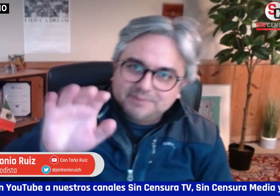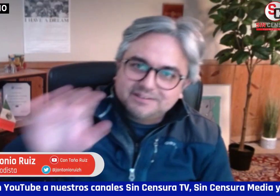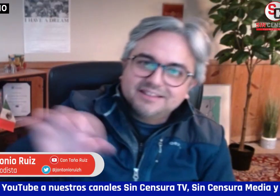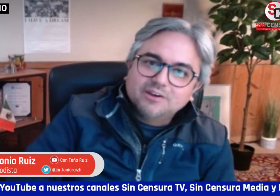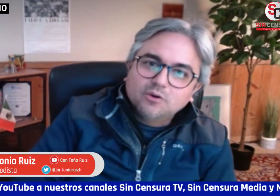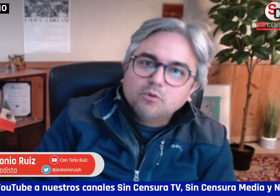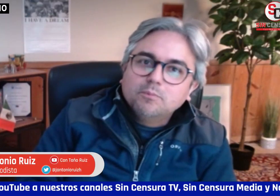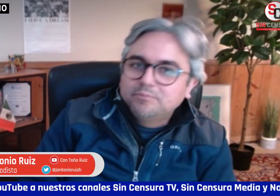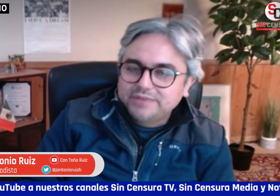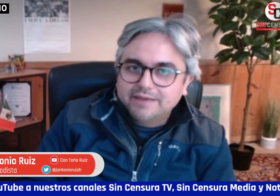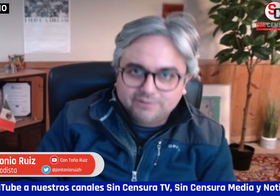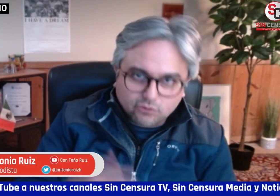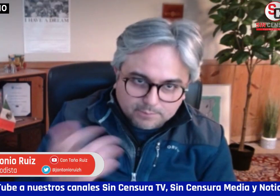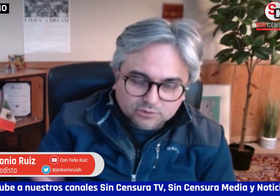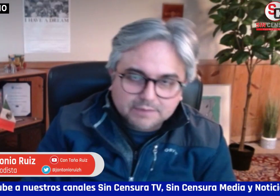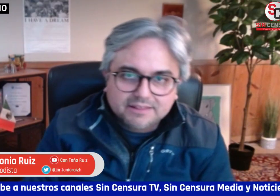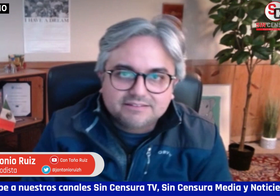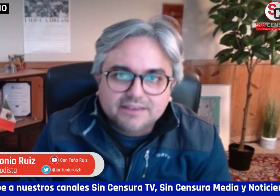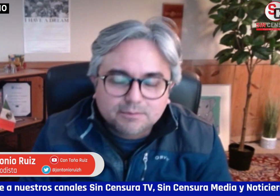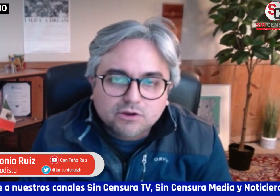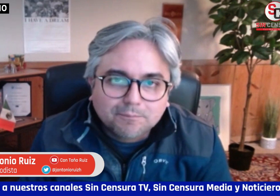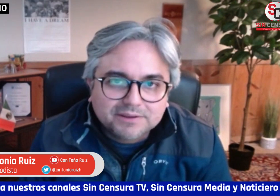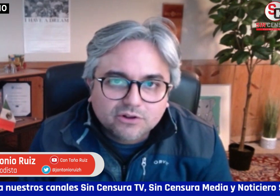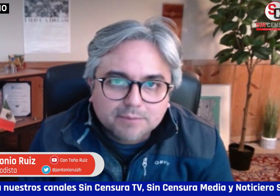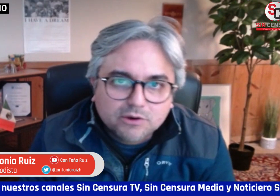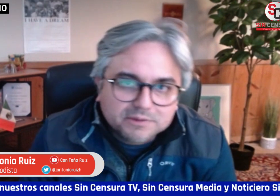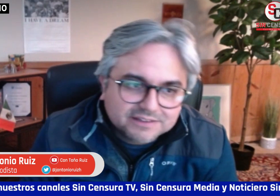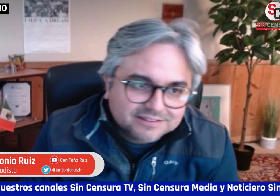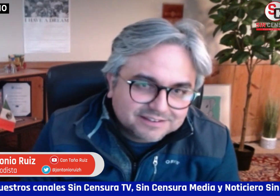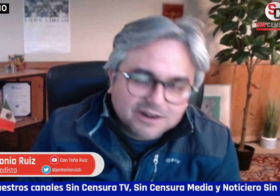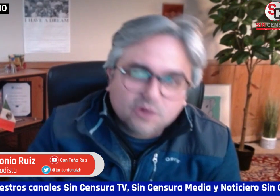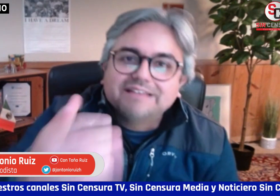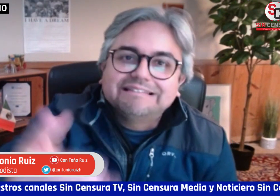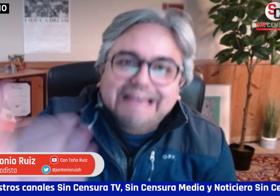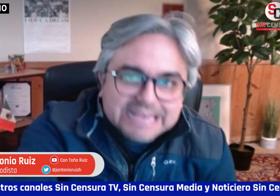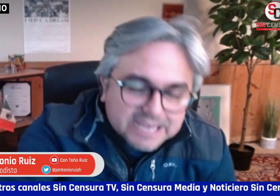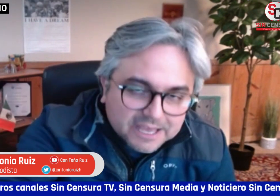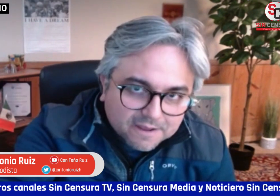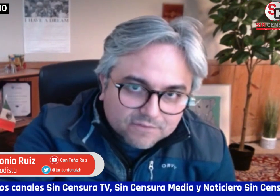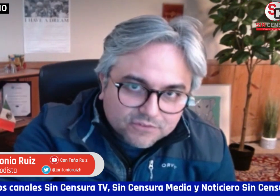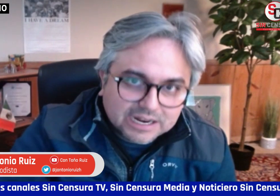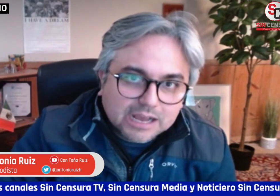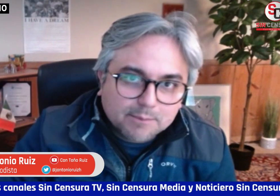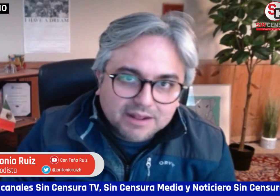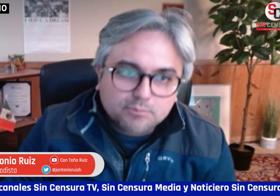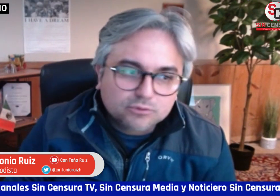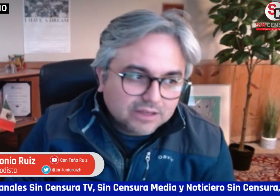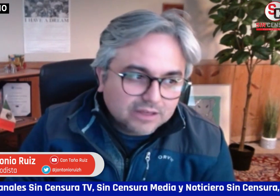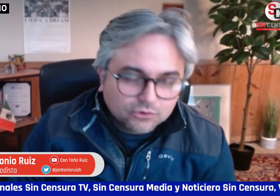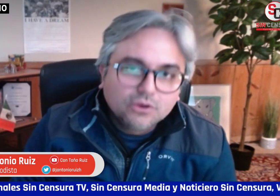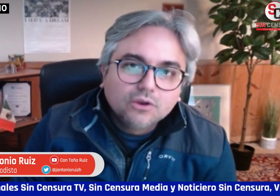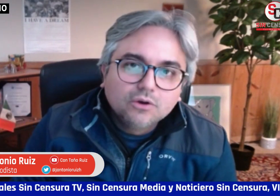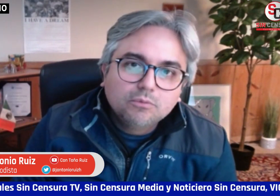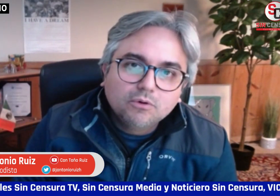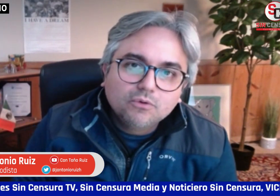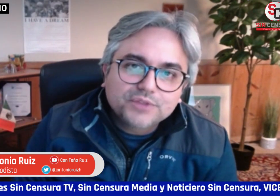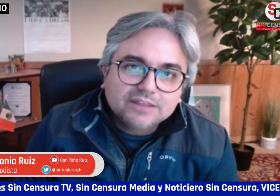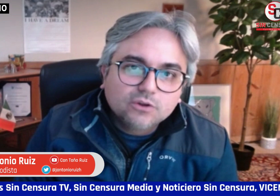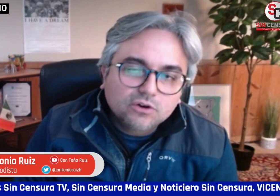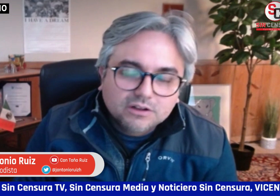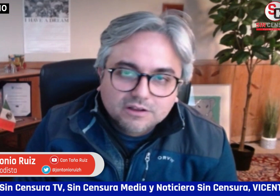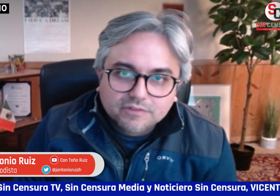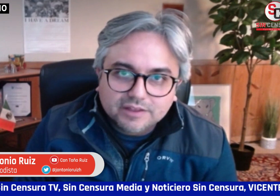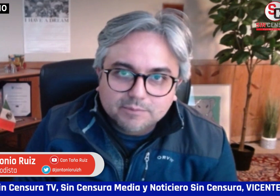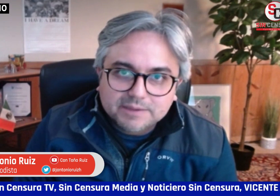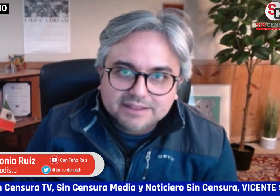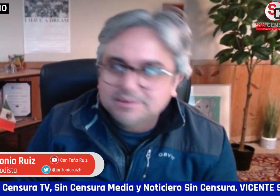a pesar de que hubo ya se lo reportaba desde ayer mi compañero y amigo Vicente Serrano, desde ahí, desde la Cámara de Diputados, hubo un